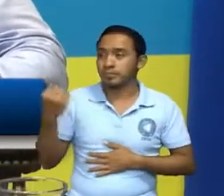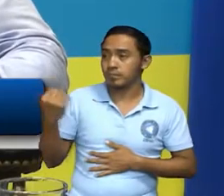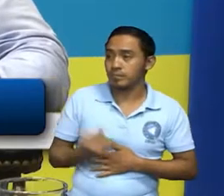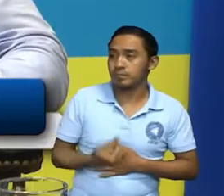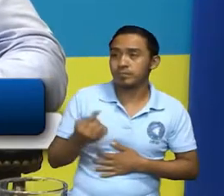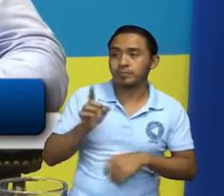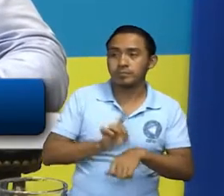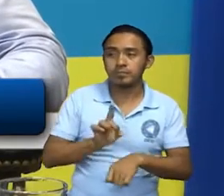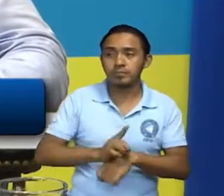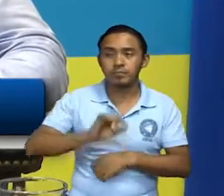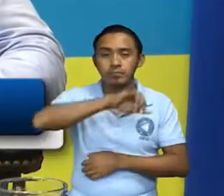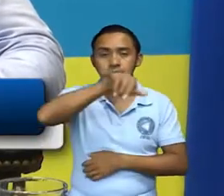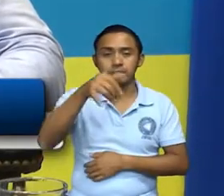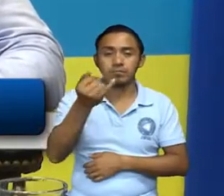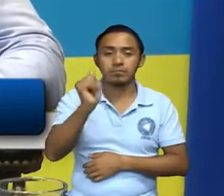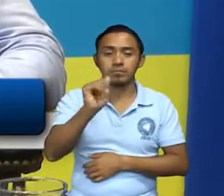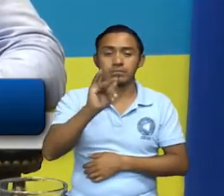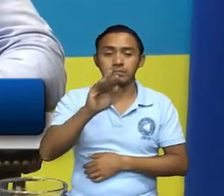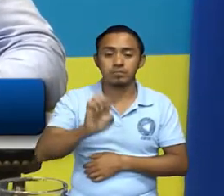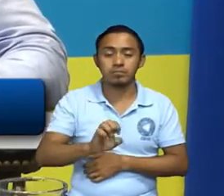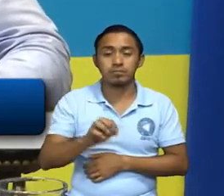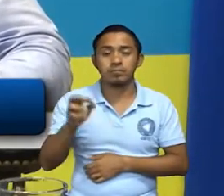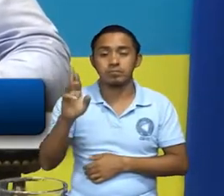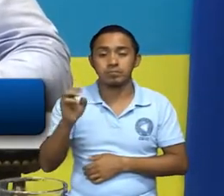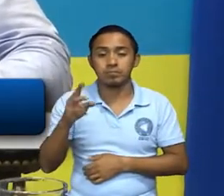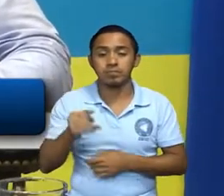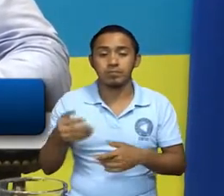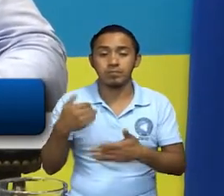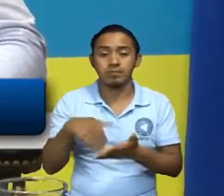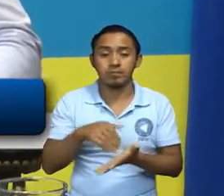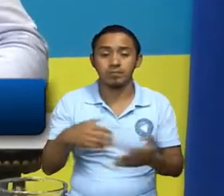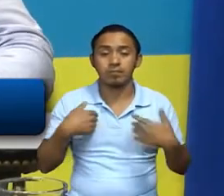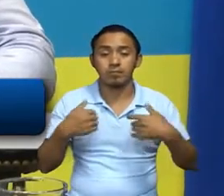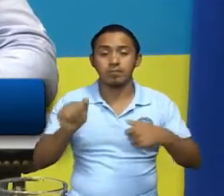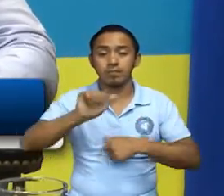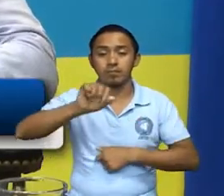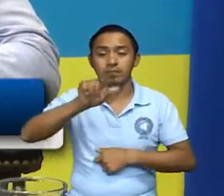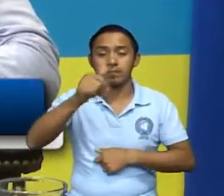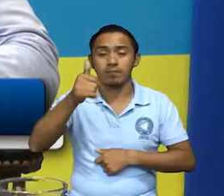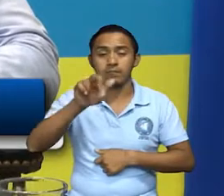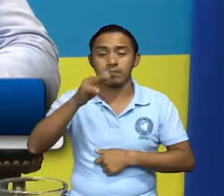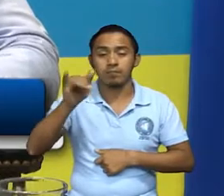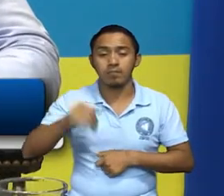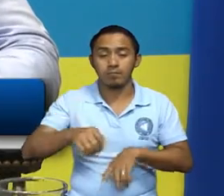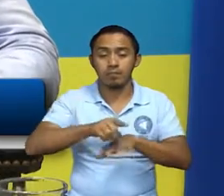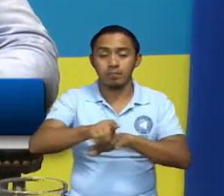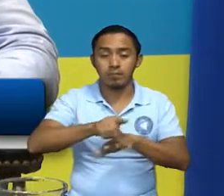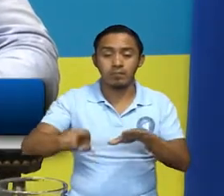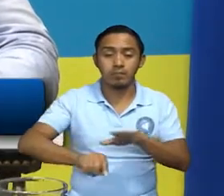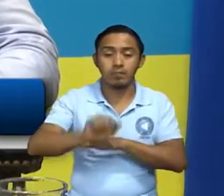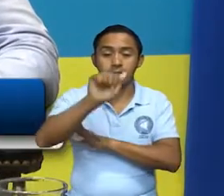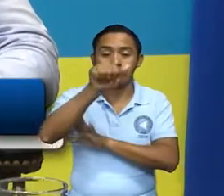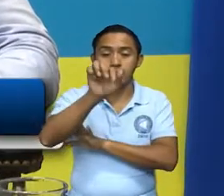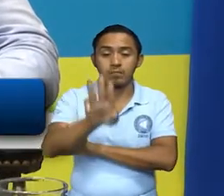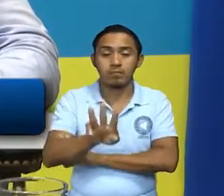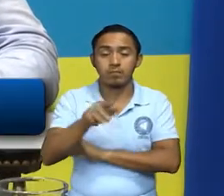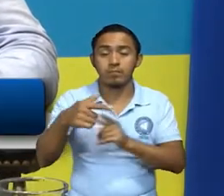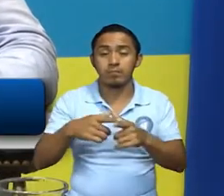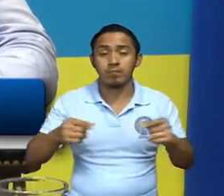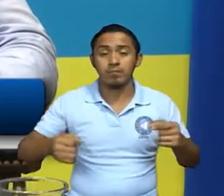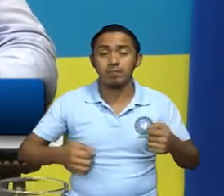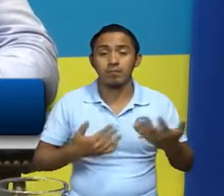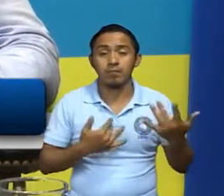doctor Jaime Romero, quien es parte del personal médico del Centro de Salud Altagracia, ubicado en el distrito número 3 de